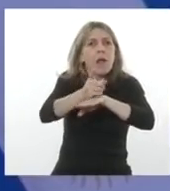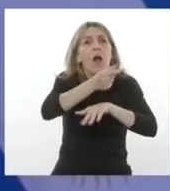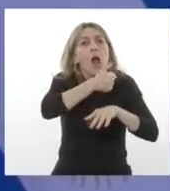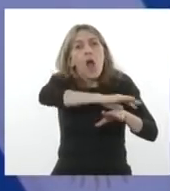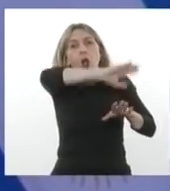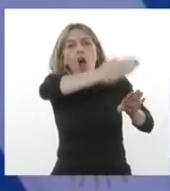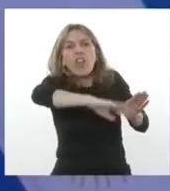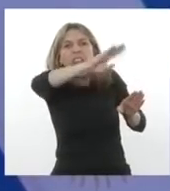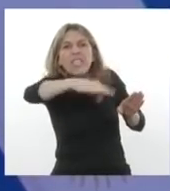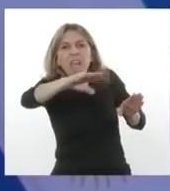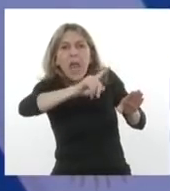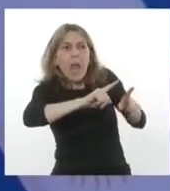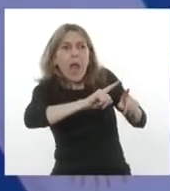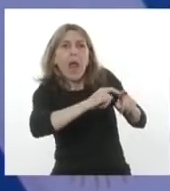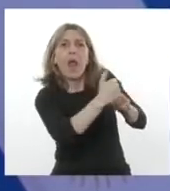lo une con Chile.